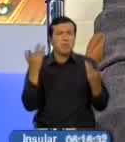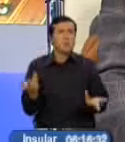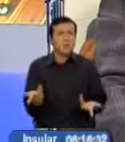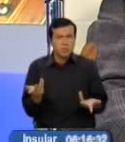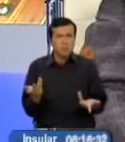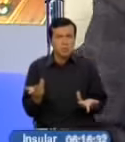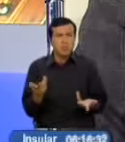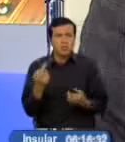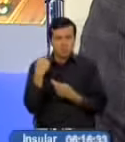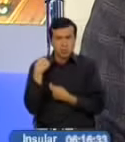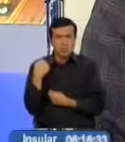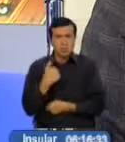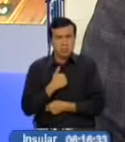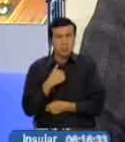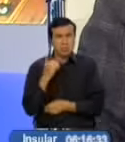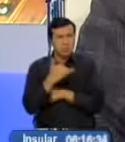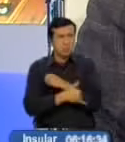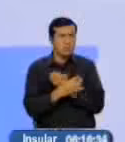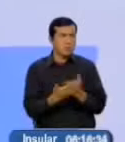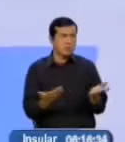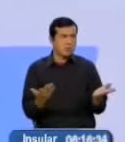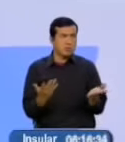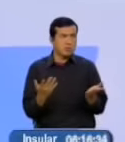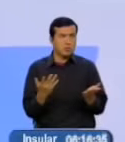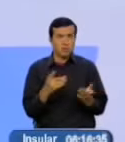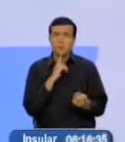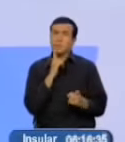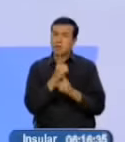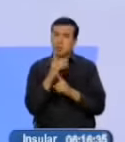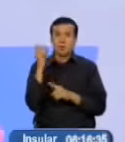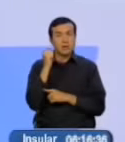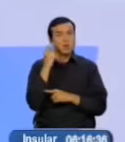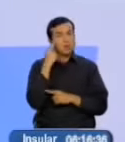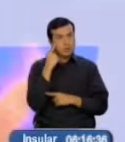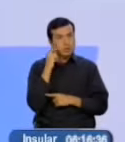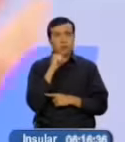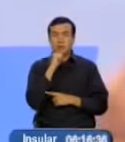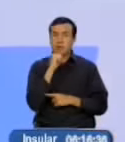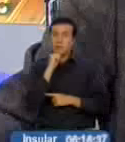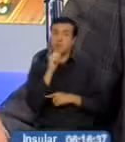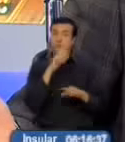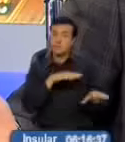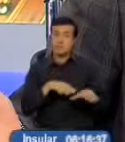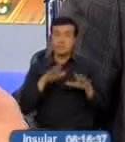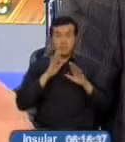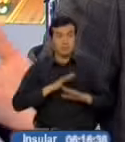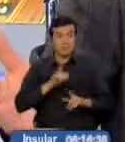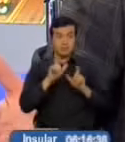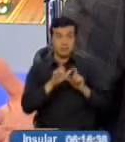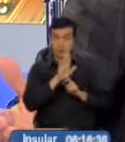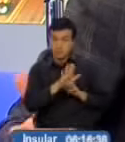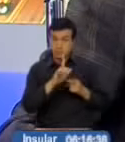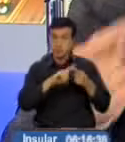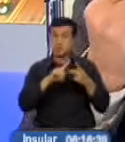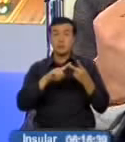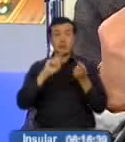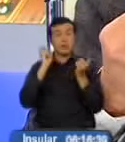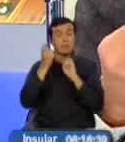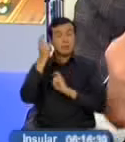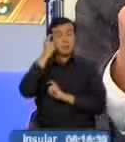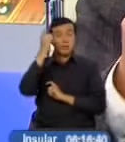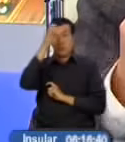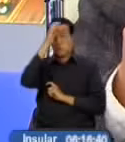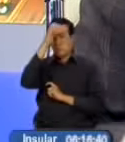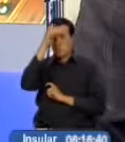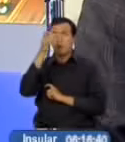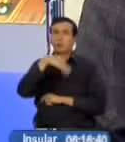tenemos una corresponsabilidad en el país? Por supuesto. Evidentemente hay que establecer políticas que tranquilicen a la gente, pero también hay que cambiar el tema cultural.